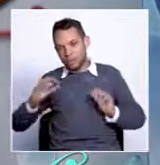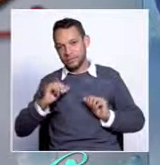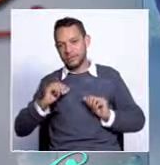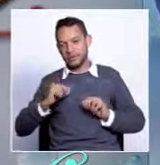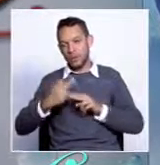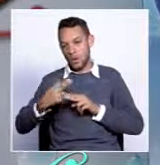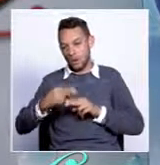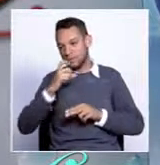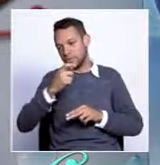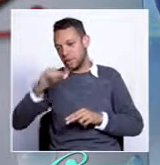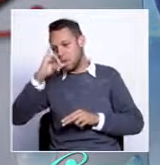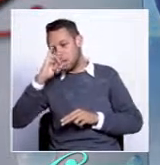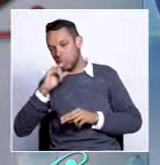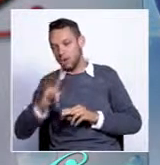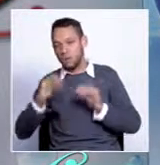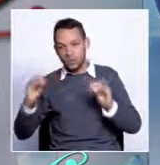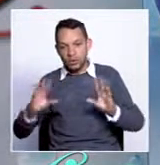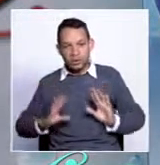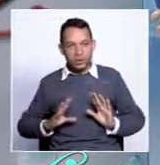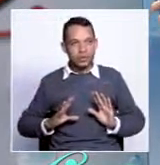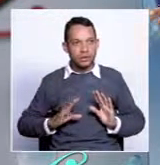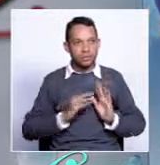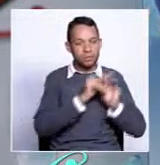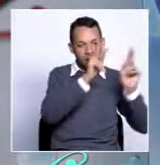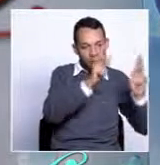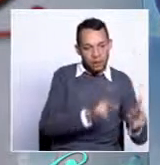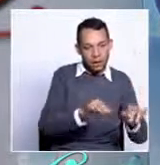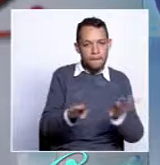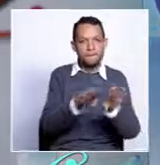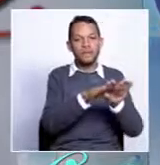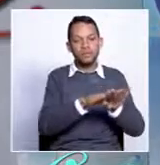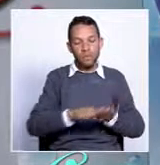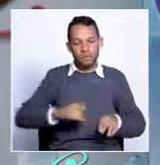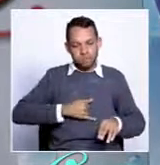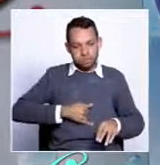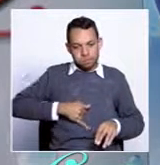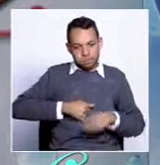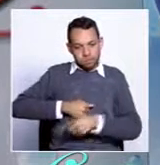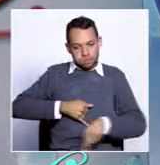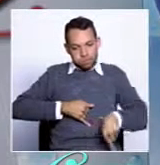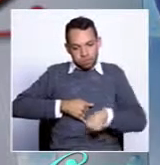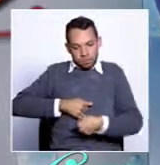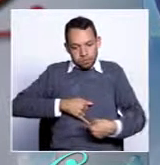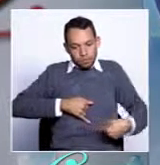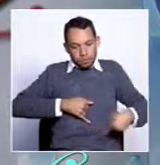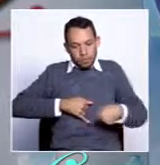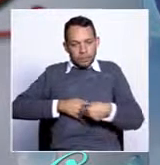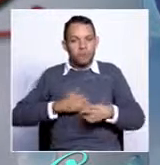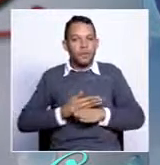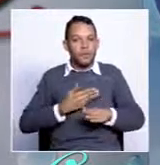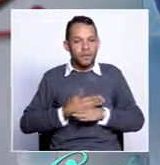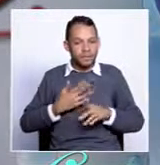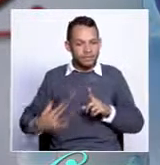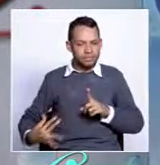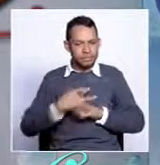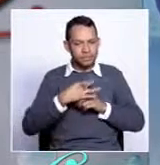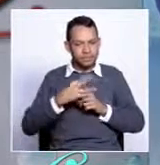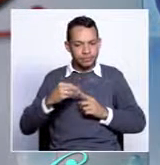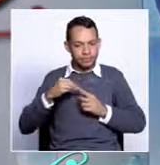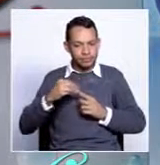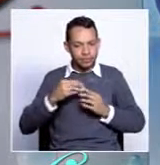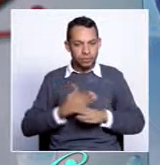nombres y la gente realmente sufre mucho del colon pero ante ese síntoma o esa